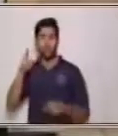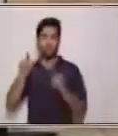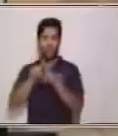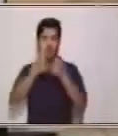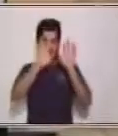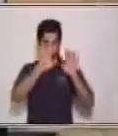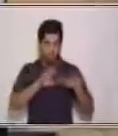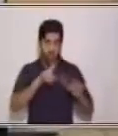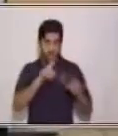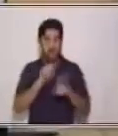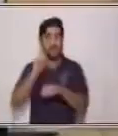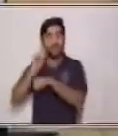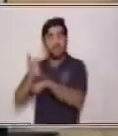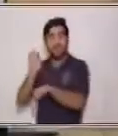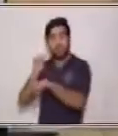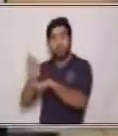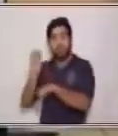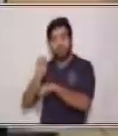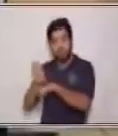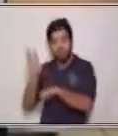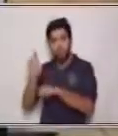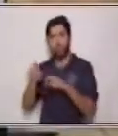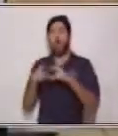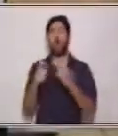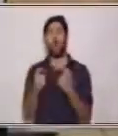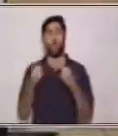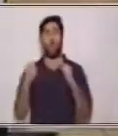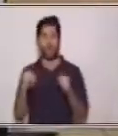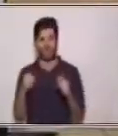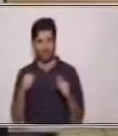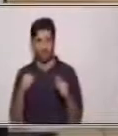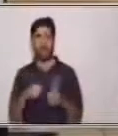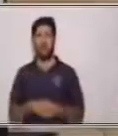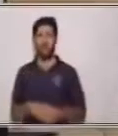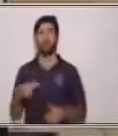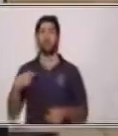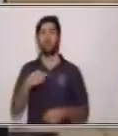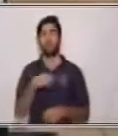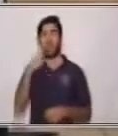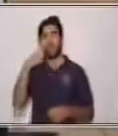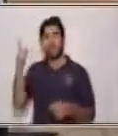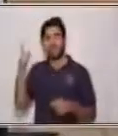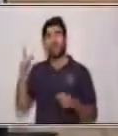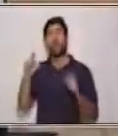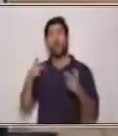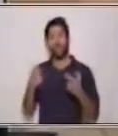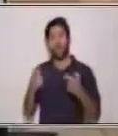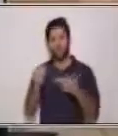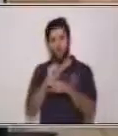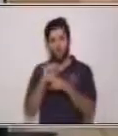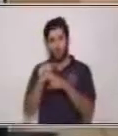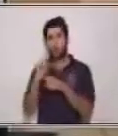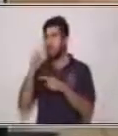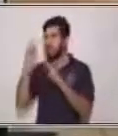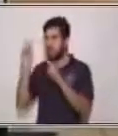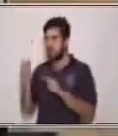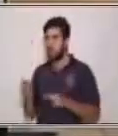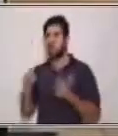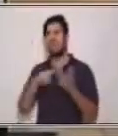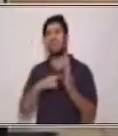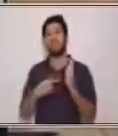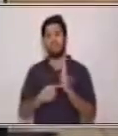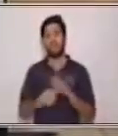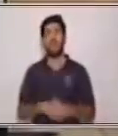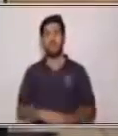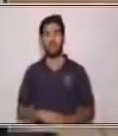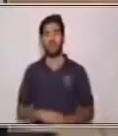y la estructura de una receta. Así que vamos a ver un pequeño repaso sobre los textos instructivos.